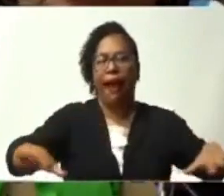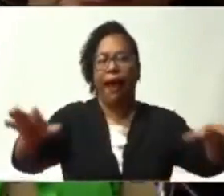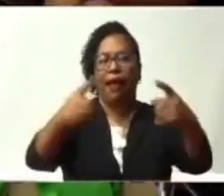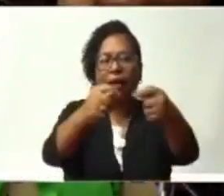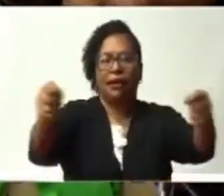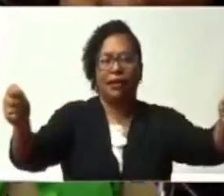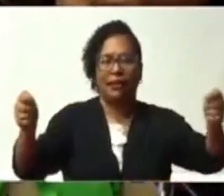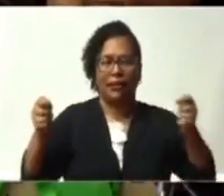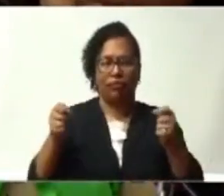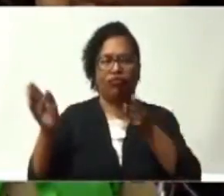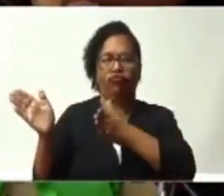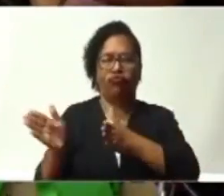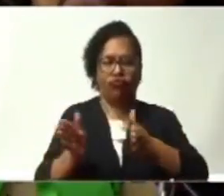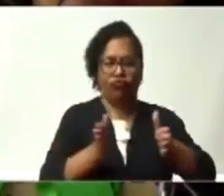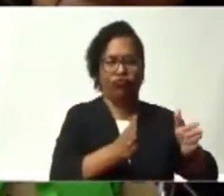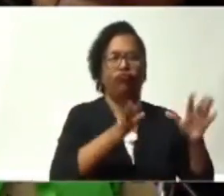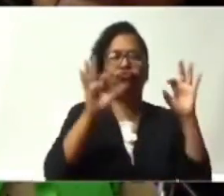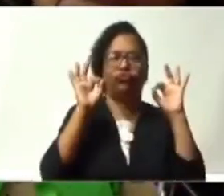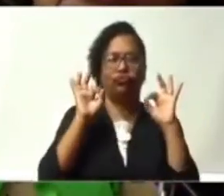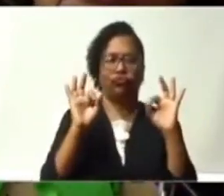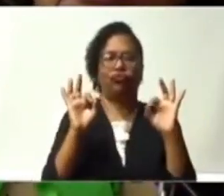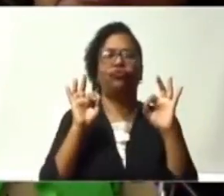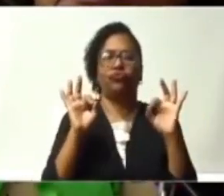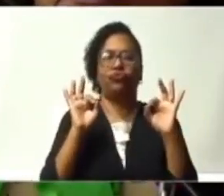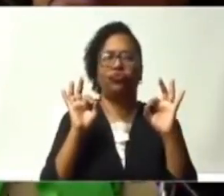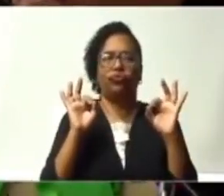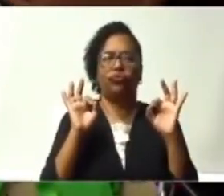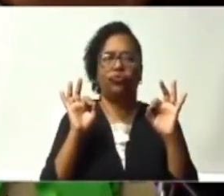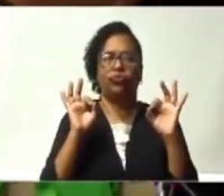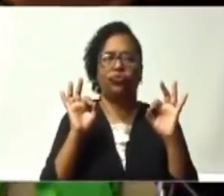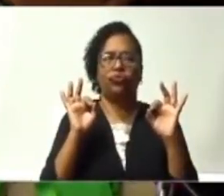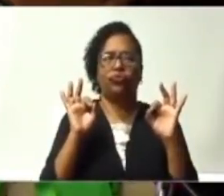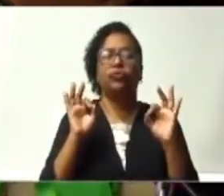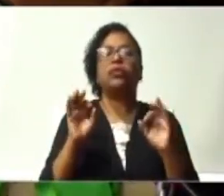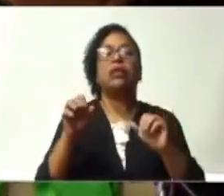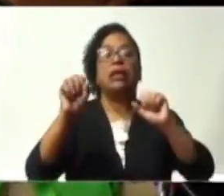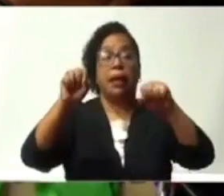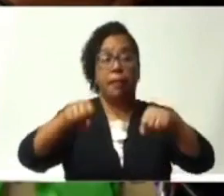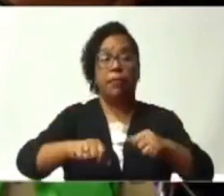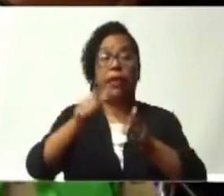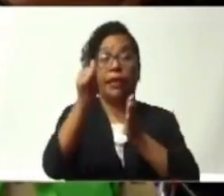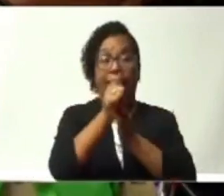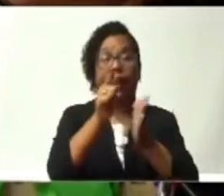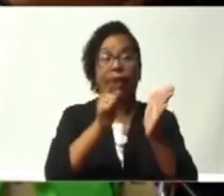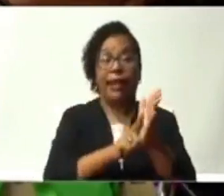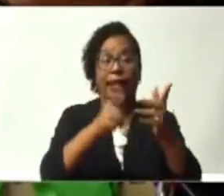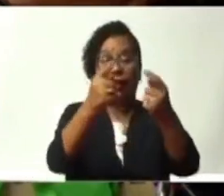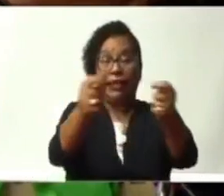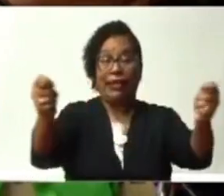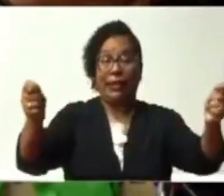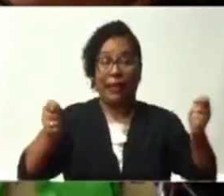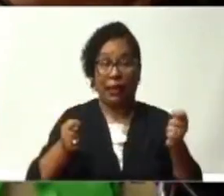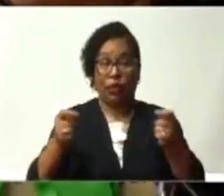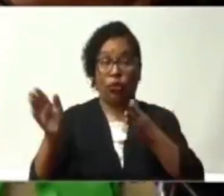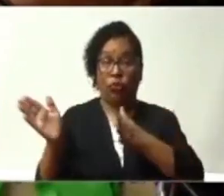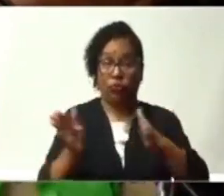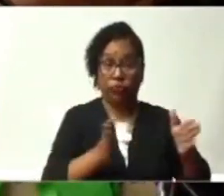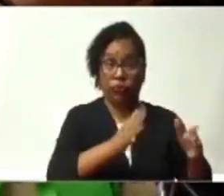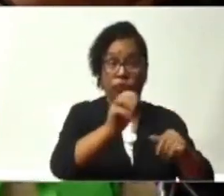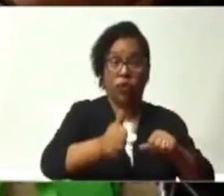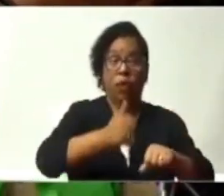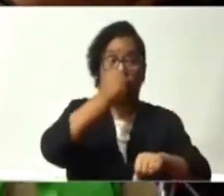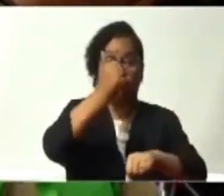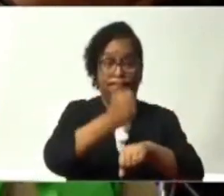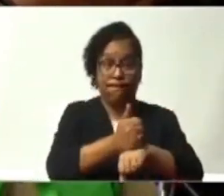con eficiencia la ley de ordenamiento territorial, uso de suelo y asentamientos